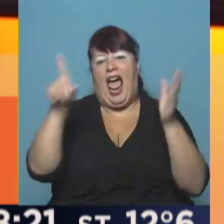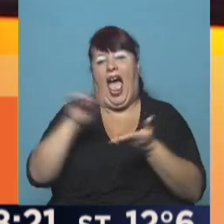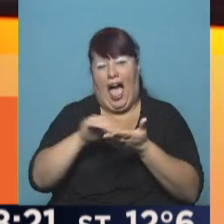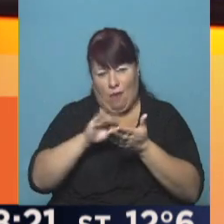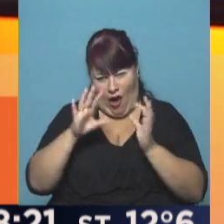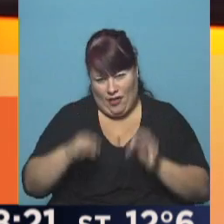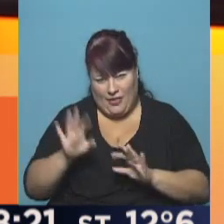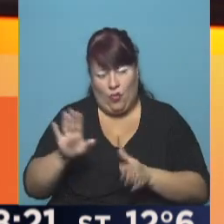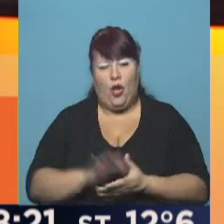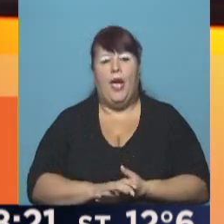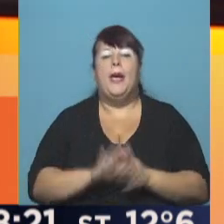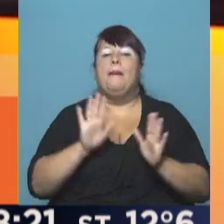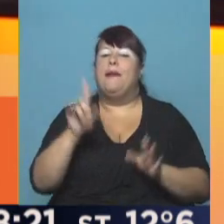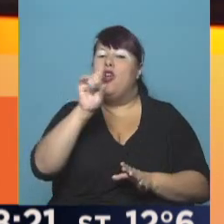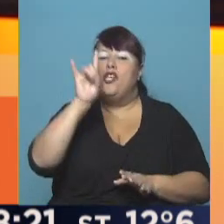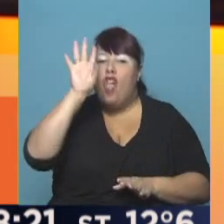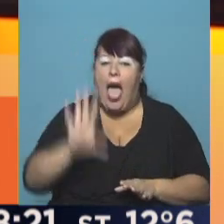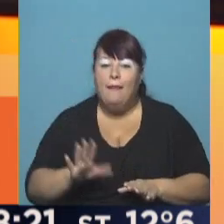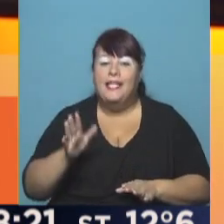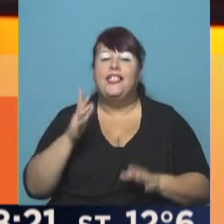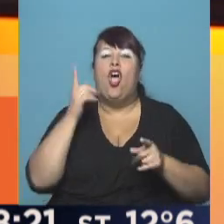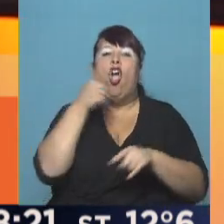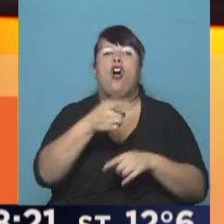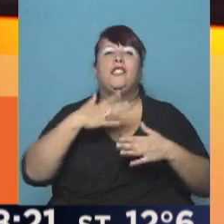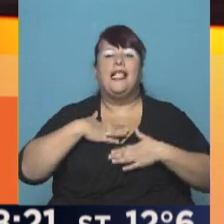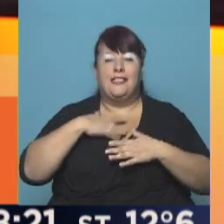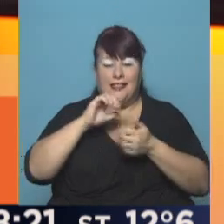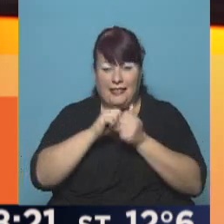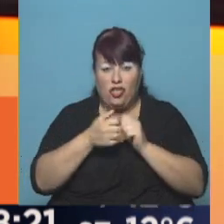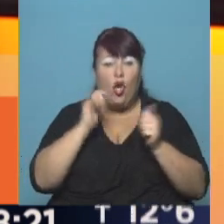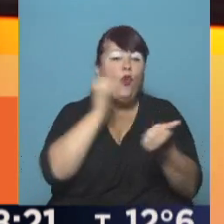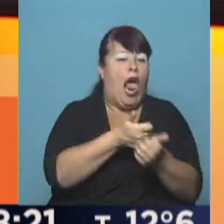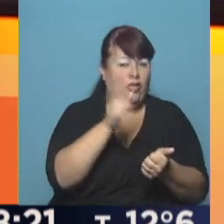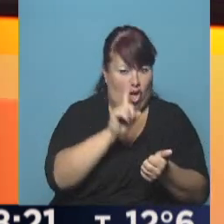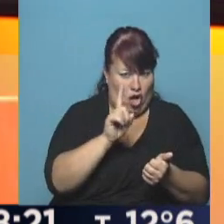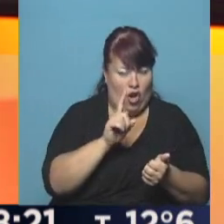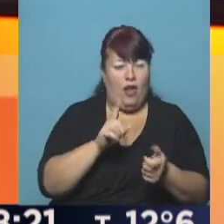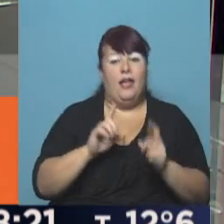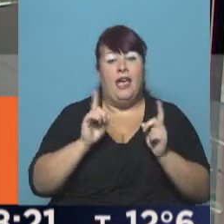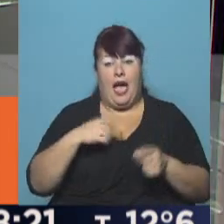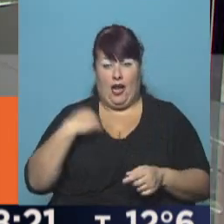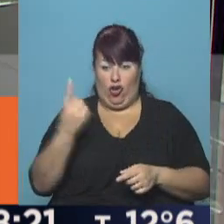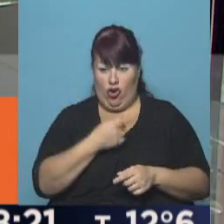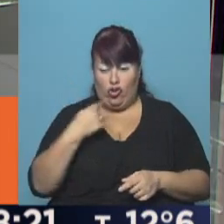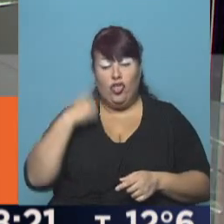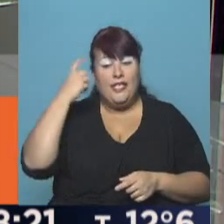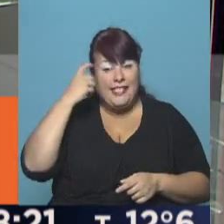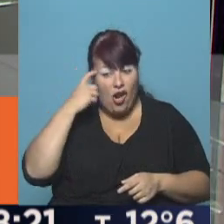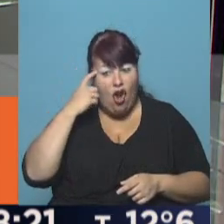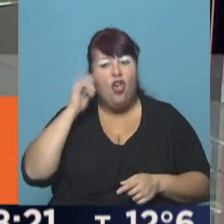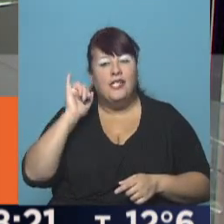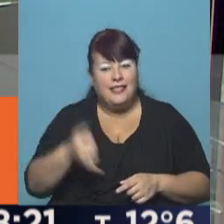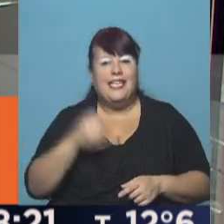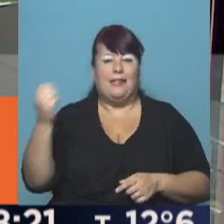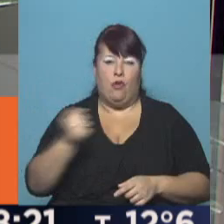abogado seguramente, pero no todos los delitos contra la integridad sexual son violaciones, y a nosotros como psicólogos esto sí